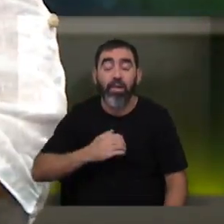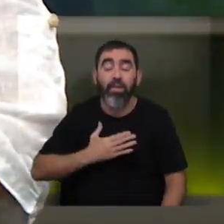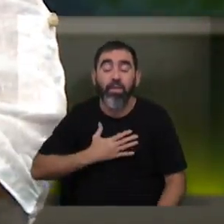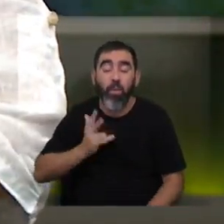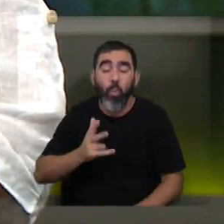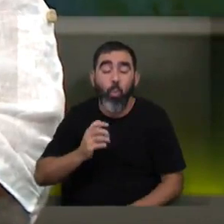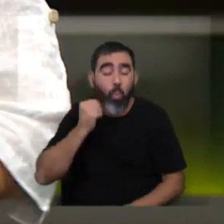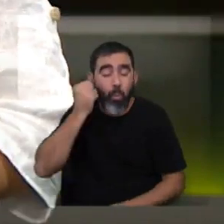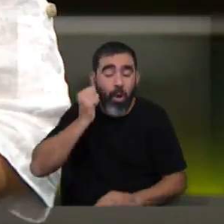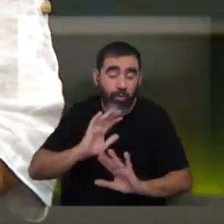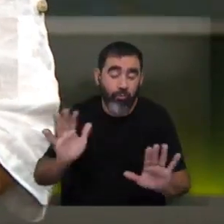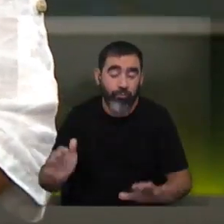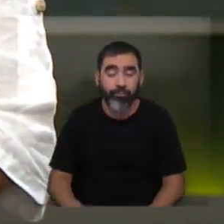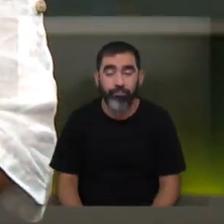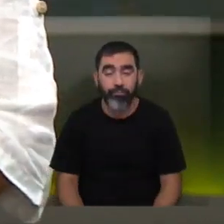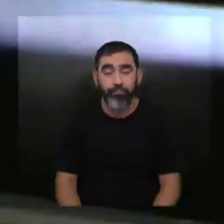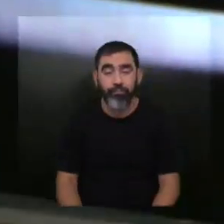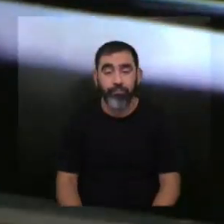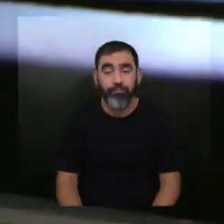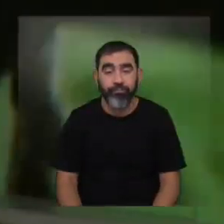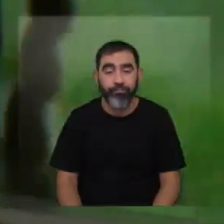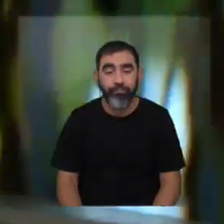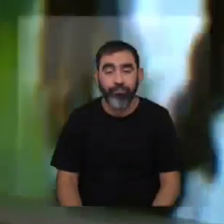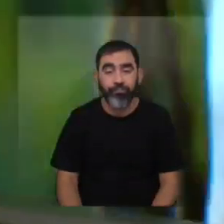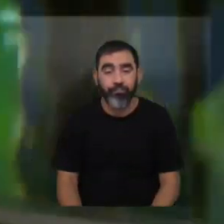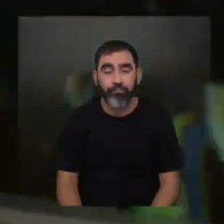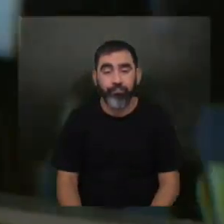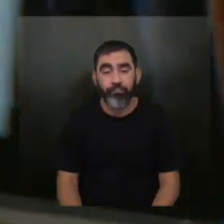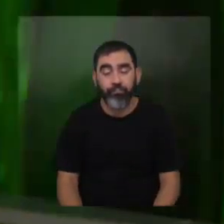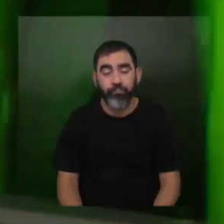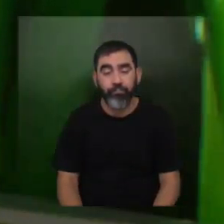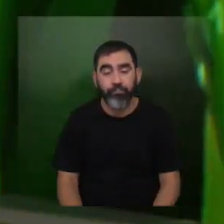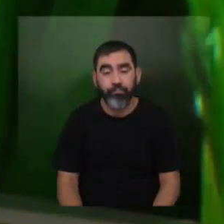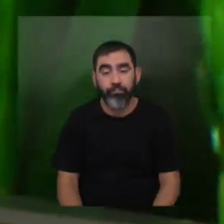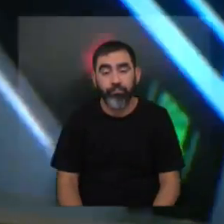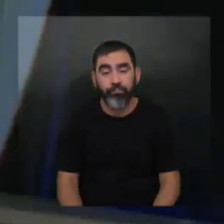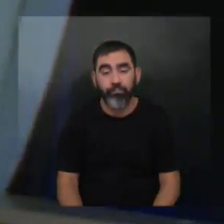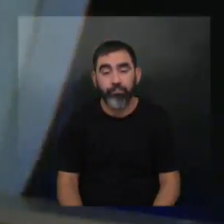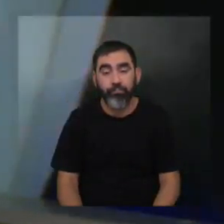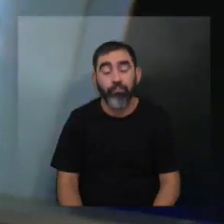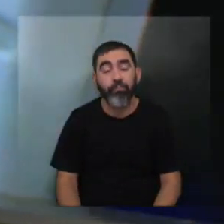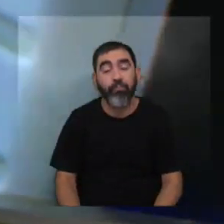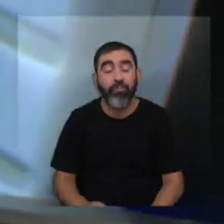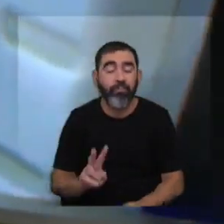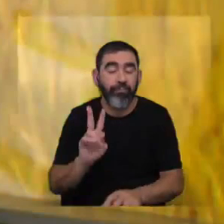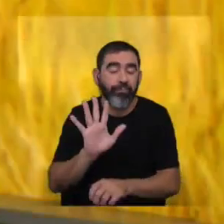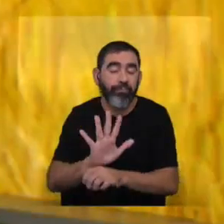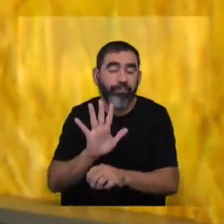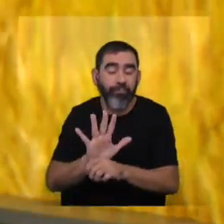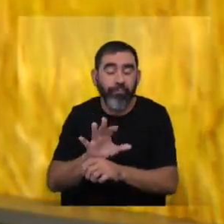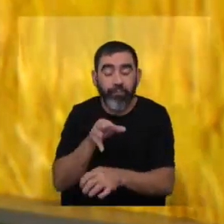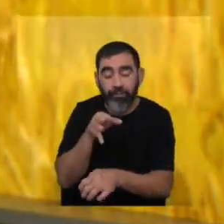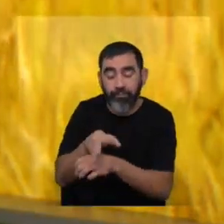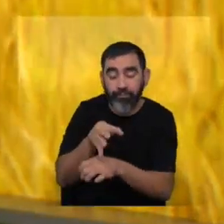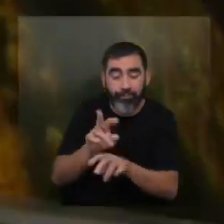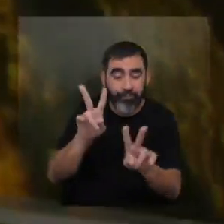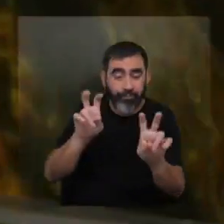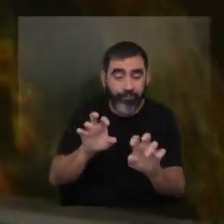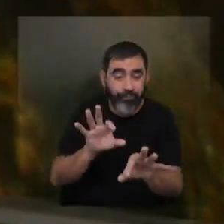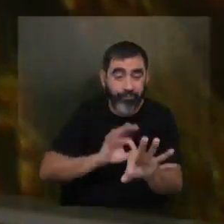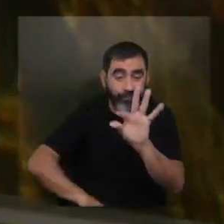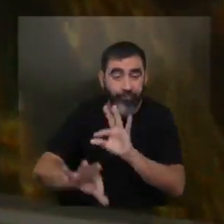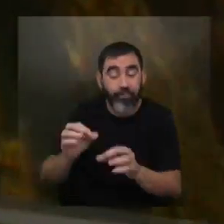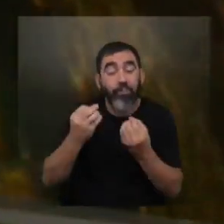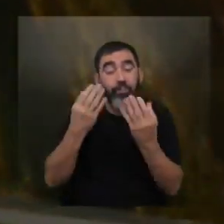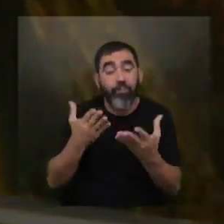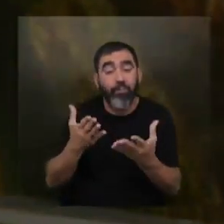deseamos. Está bien. Ahí entra ese concepto que vos manejaste también de domesticación, forma parte de esta selección porque